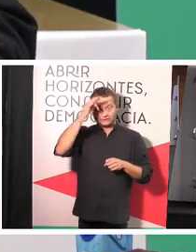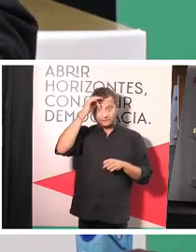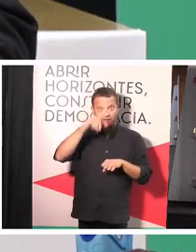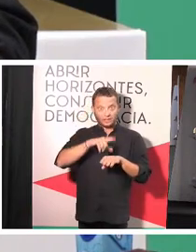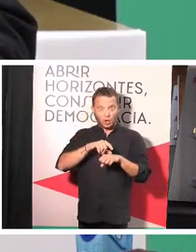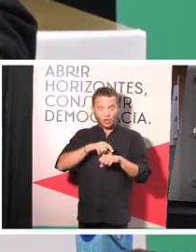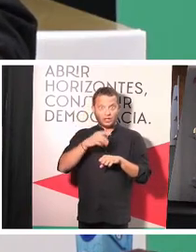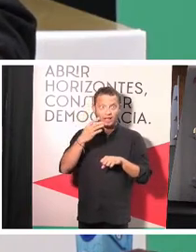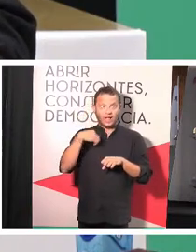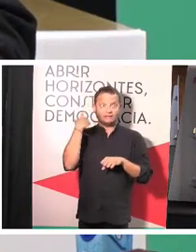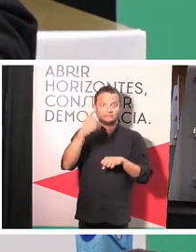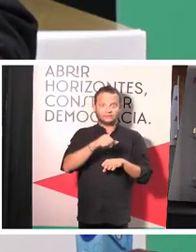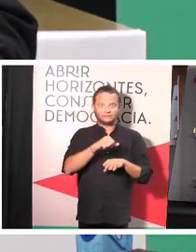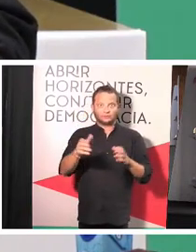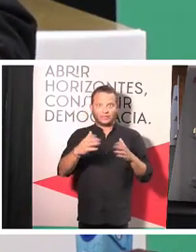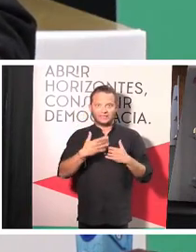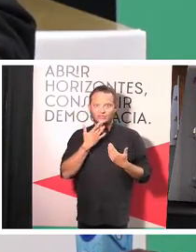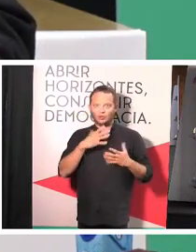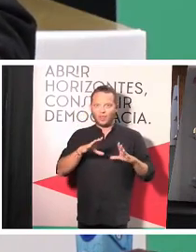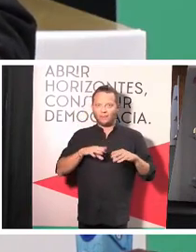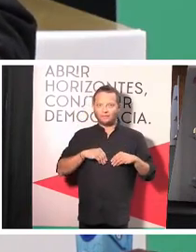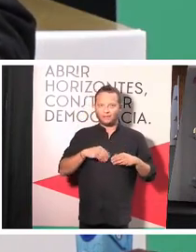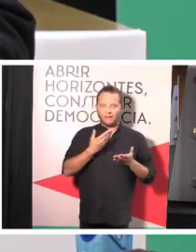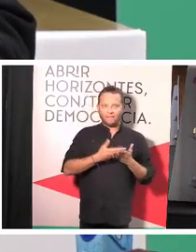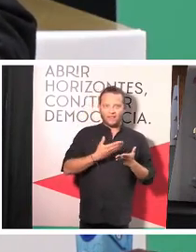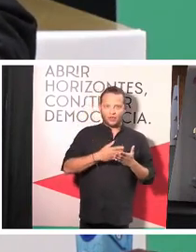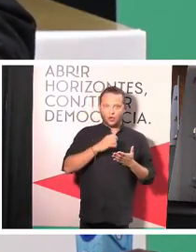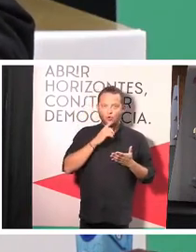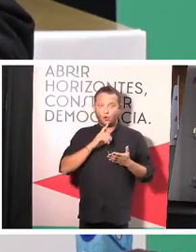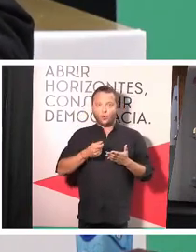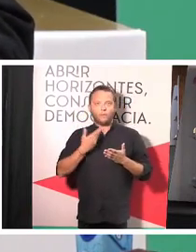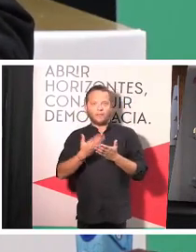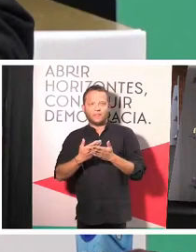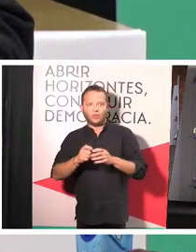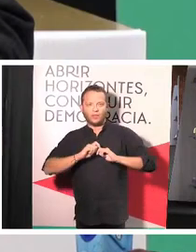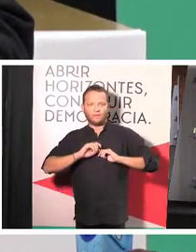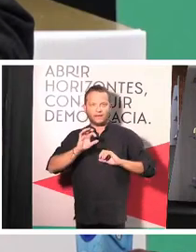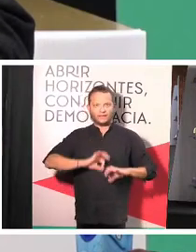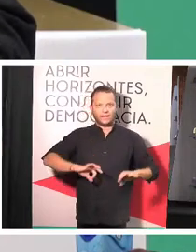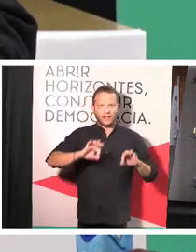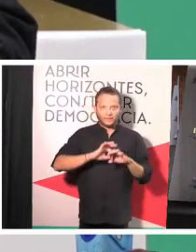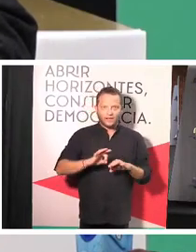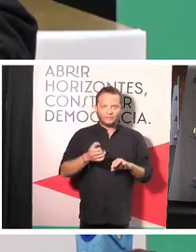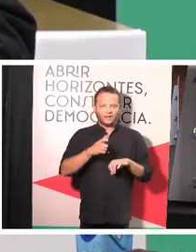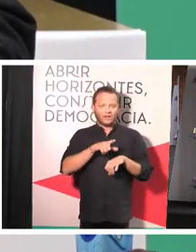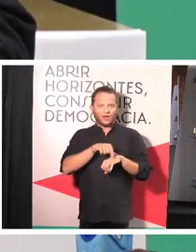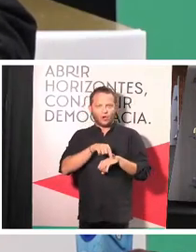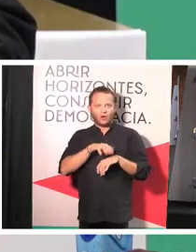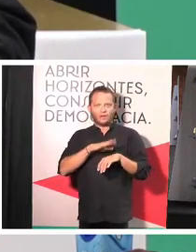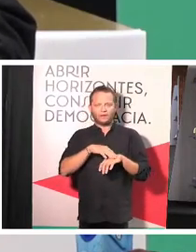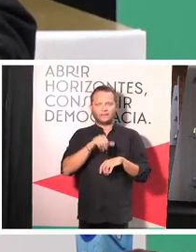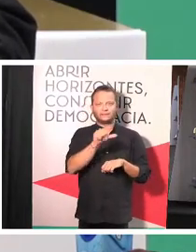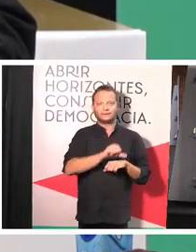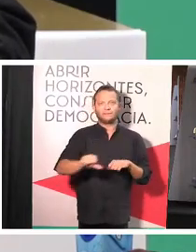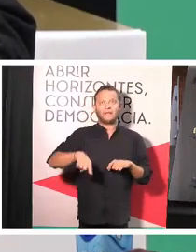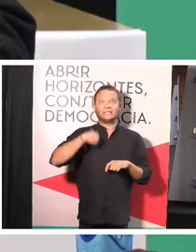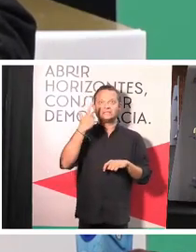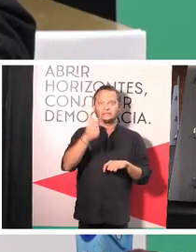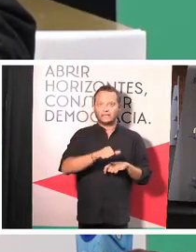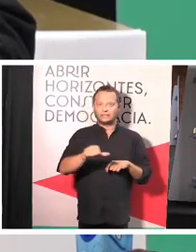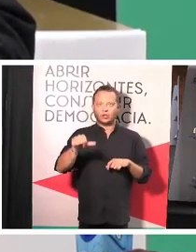la semana siguiente, si no aceptaba algunos pedidos luego no me entraban más pedidos y tampoco tenía ciertas horas a la semana